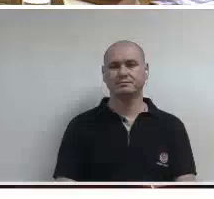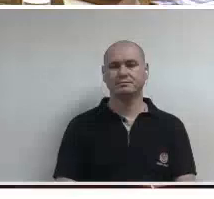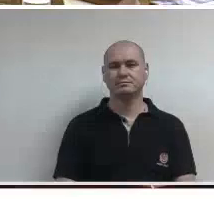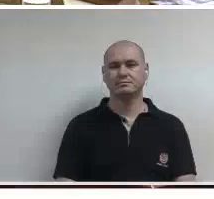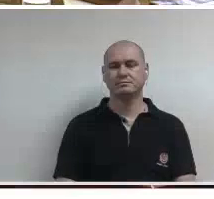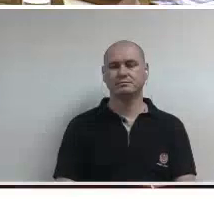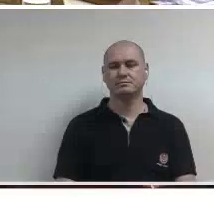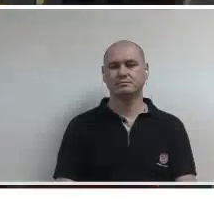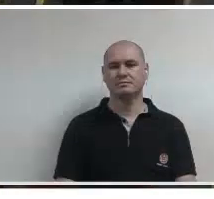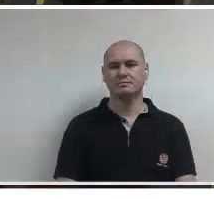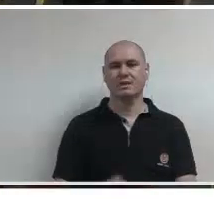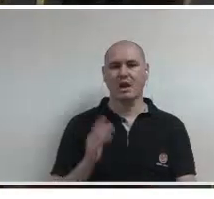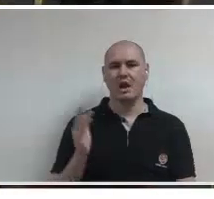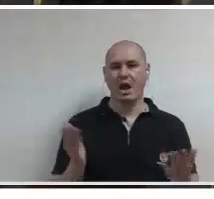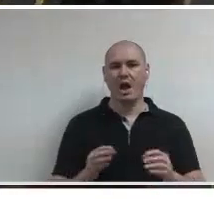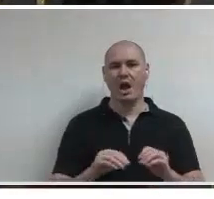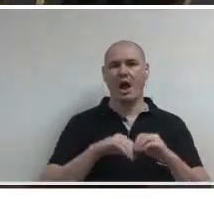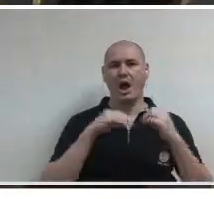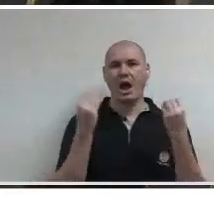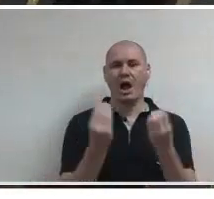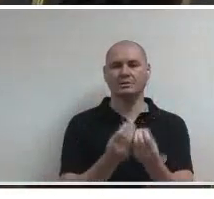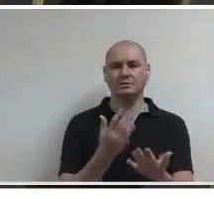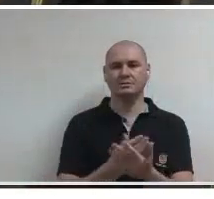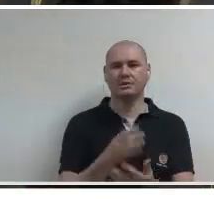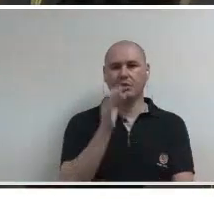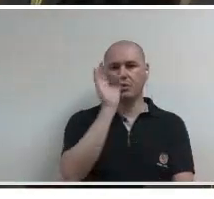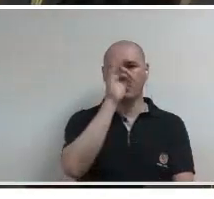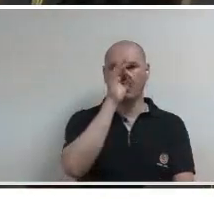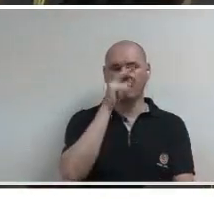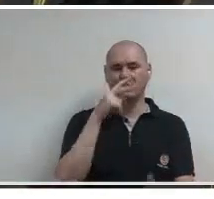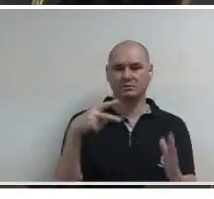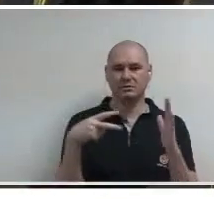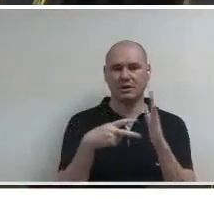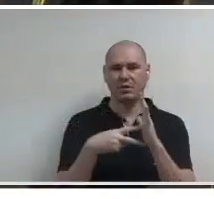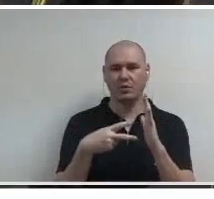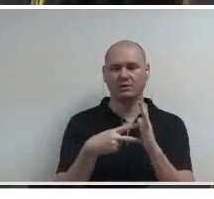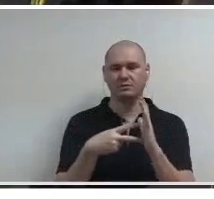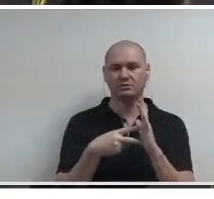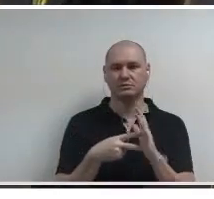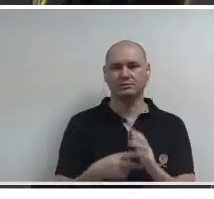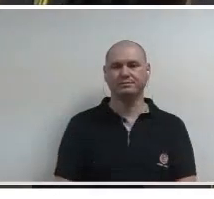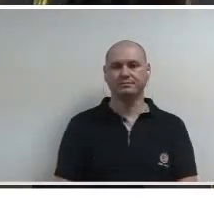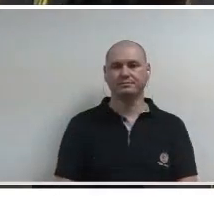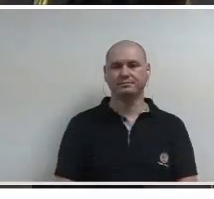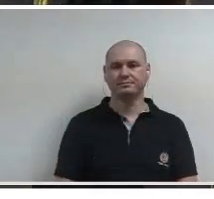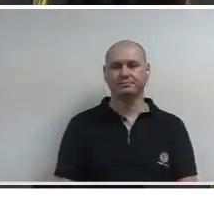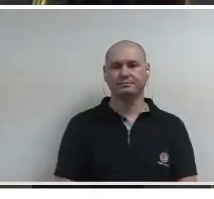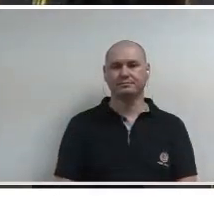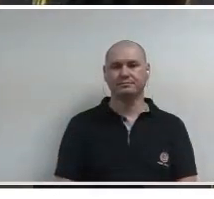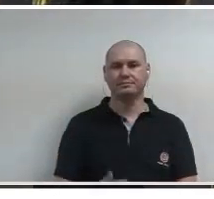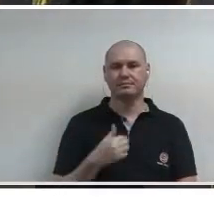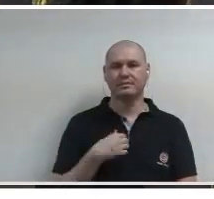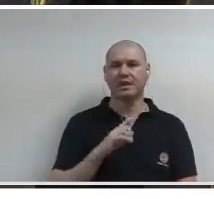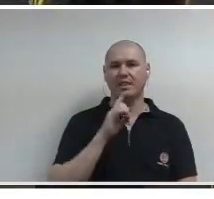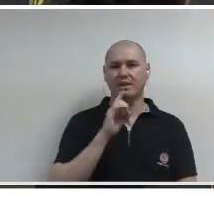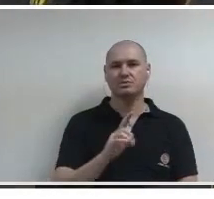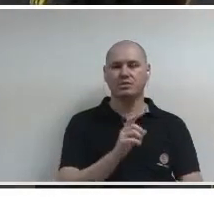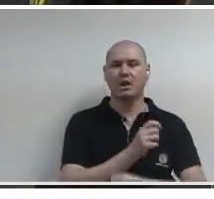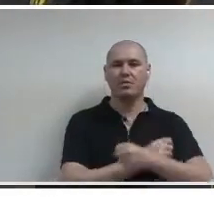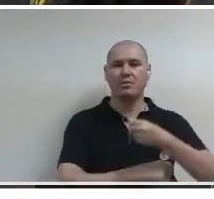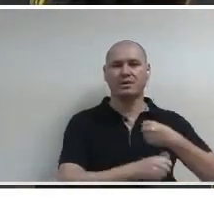Mueve tripa, oye, va a Pope. Tajina, expediente electrónico de Jeguaba. Hoy me he digitalizado San